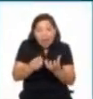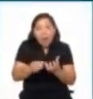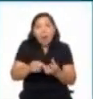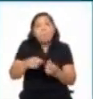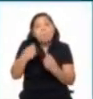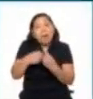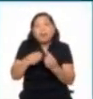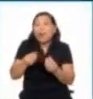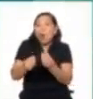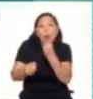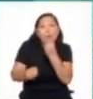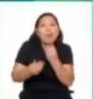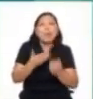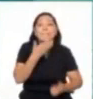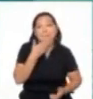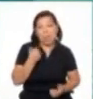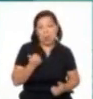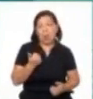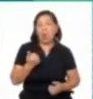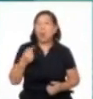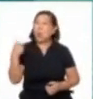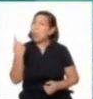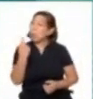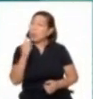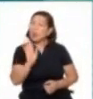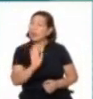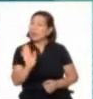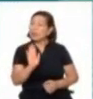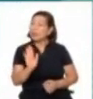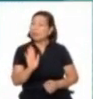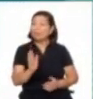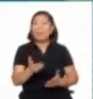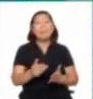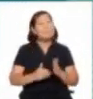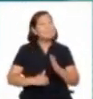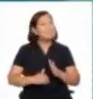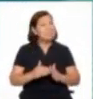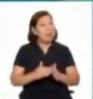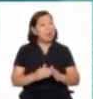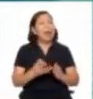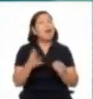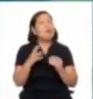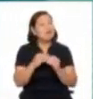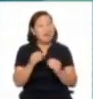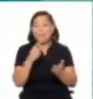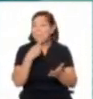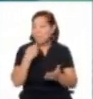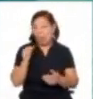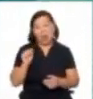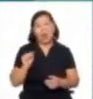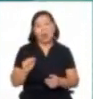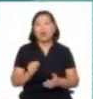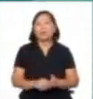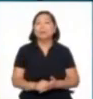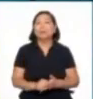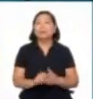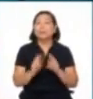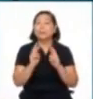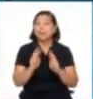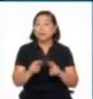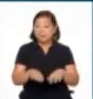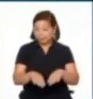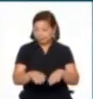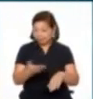jugo es más saludable que una gaseosa. Claro. Así que... Pero la fibra la obtenemos más como fruta. Efectivamente. Sí. Pierina, estamos viendo en nuestra mesa,